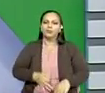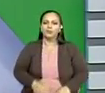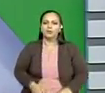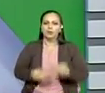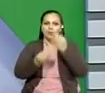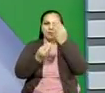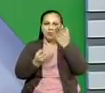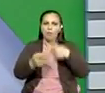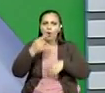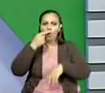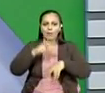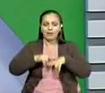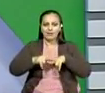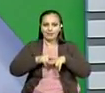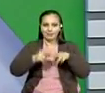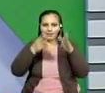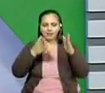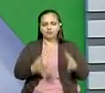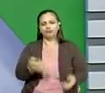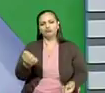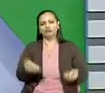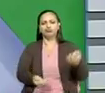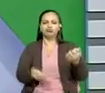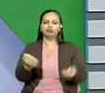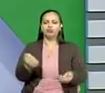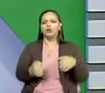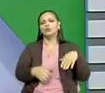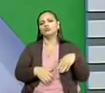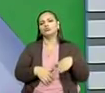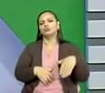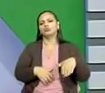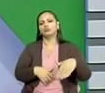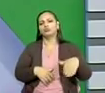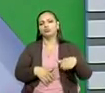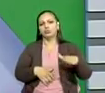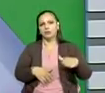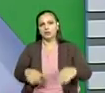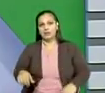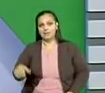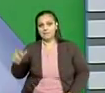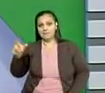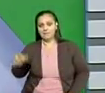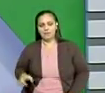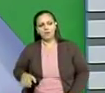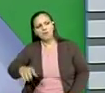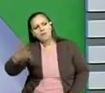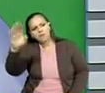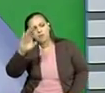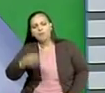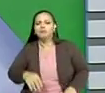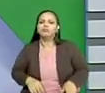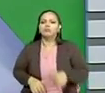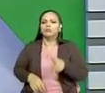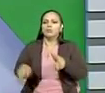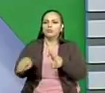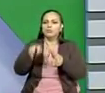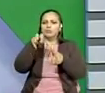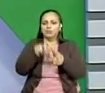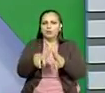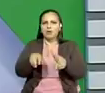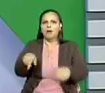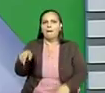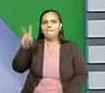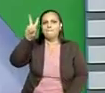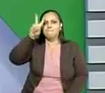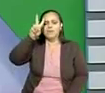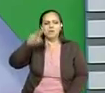objeto cortopunzante mientras cumplía con una carrera solicitada. El agresor se hizo pasar como pasajero para someterlo y robar